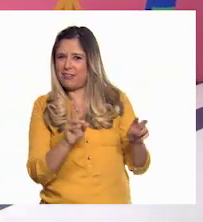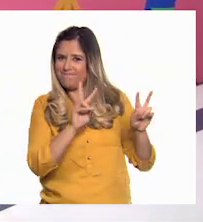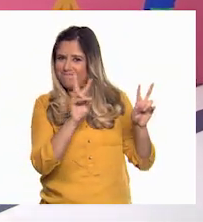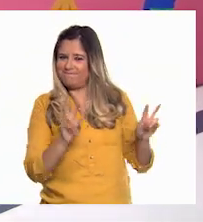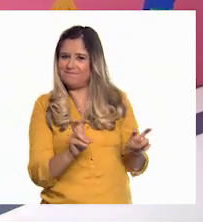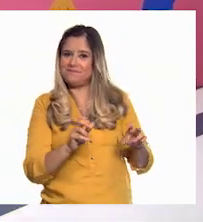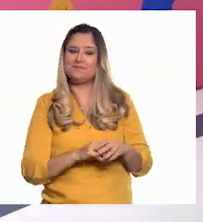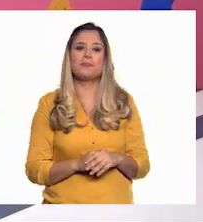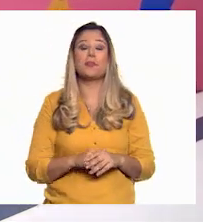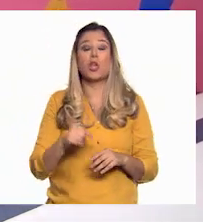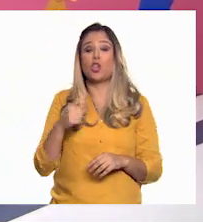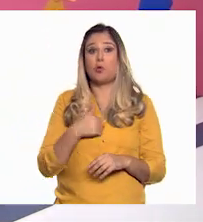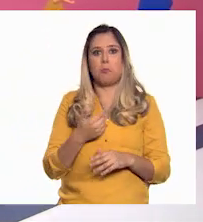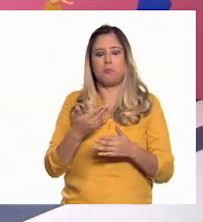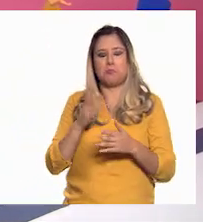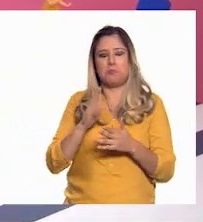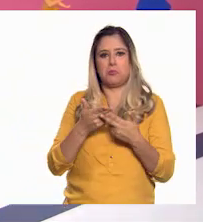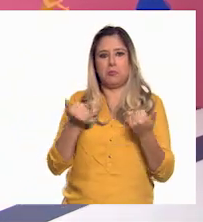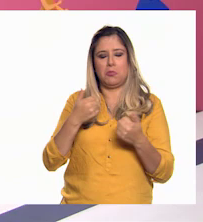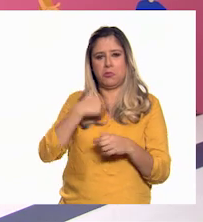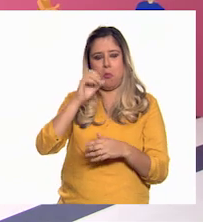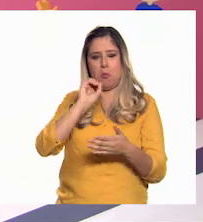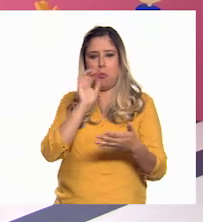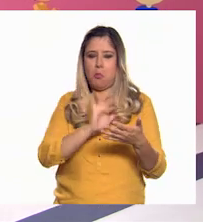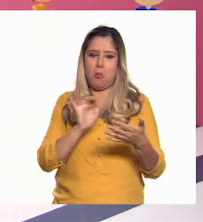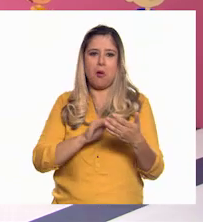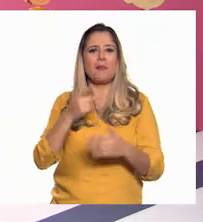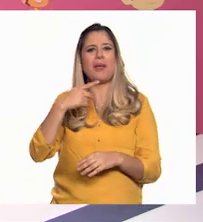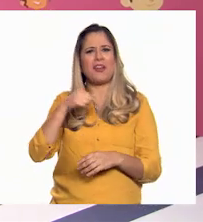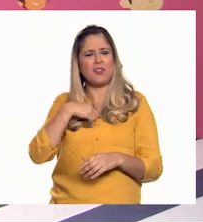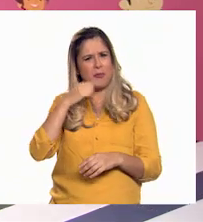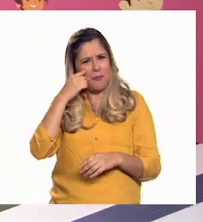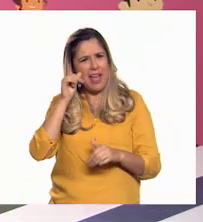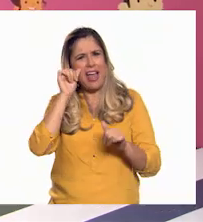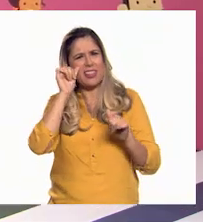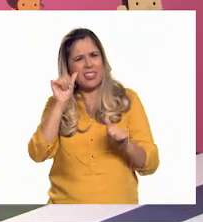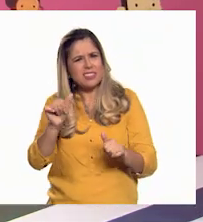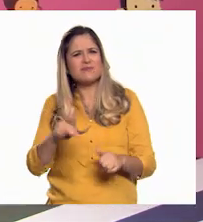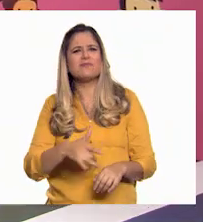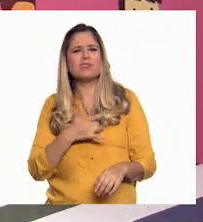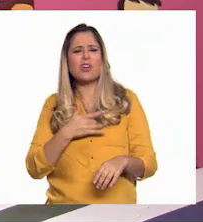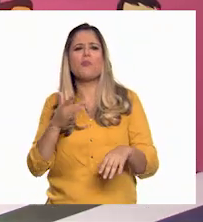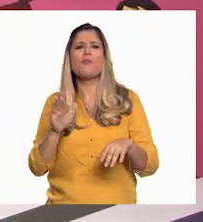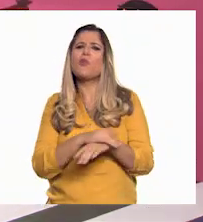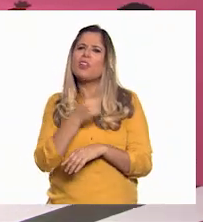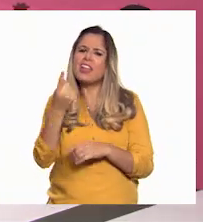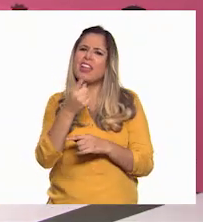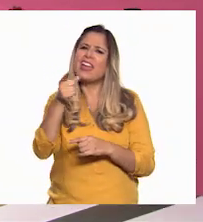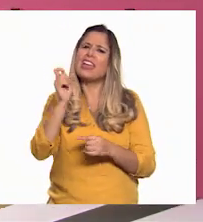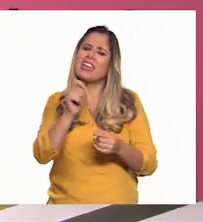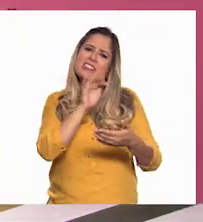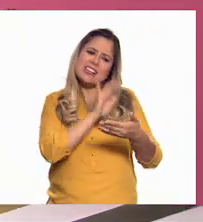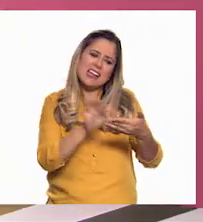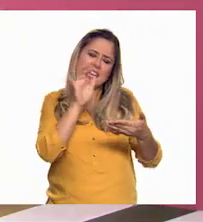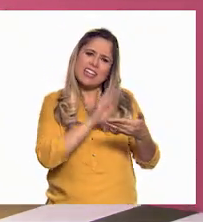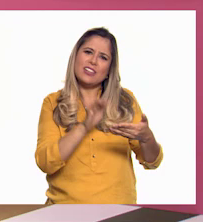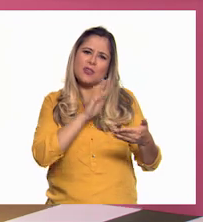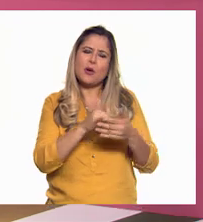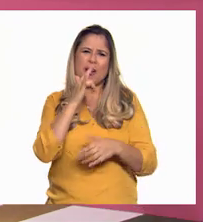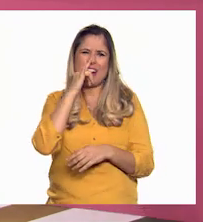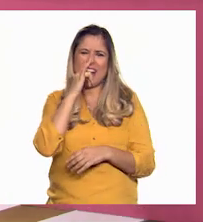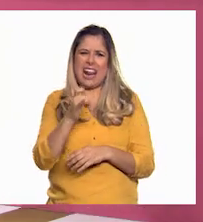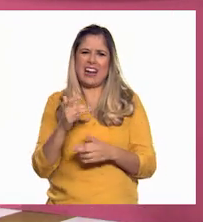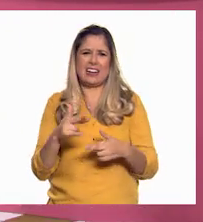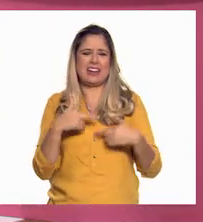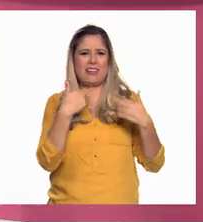tampoco lo he leído, pero la verdad es que me llama mucho la atención, especialmente porque está inspirado en una lectura muy rara que le